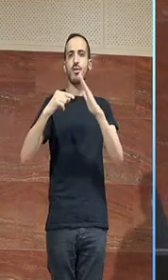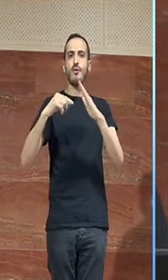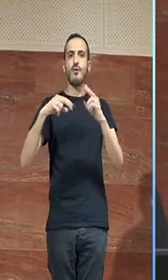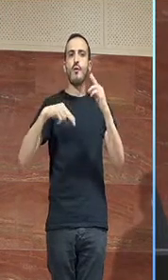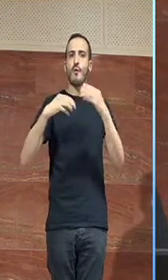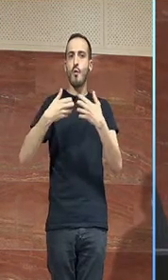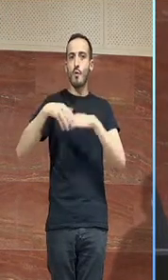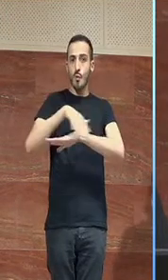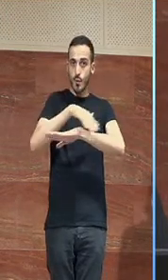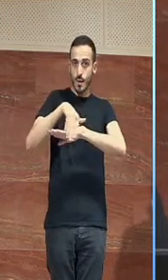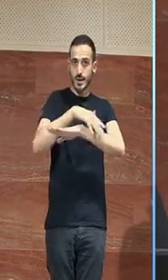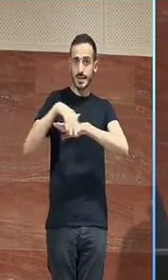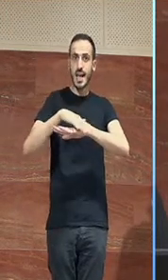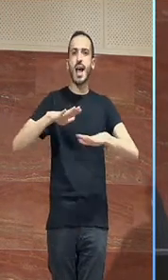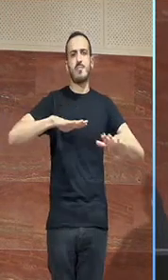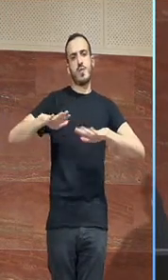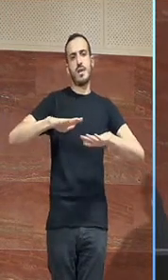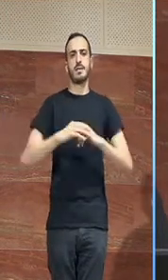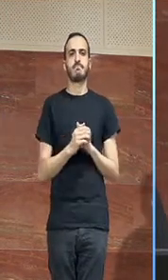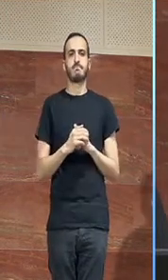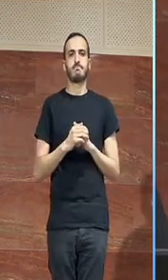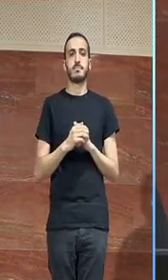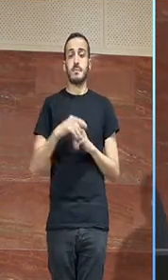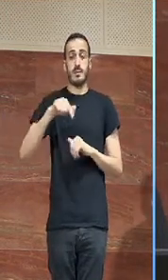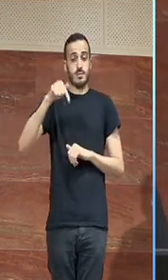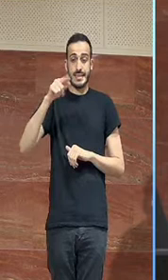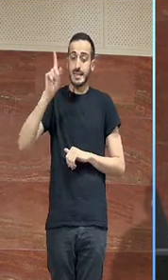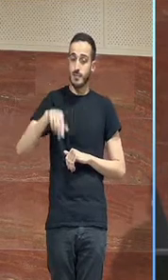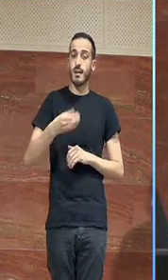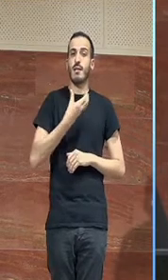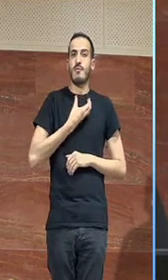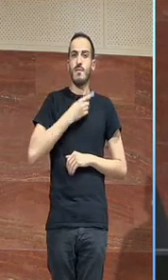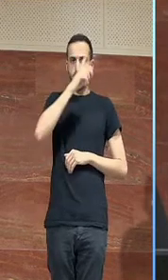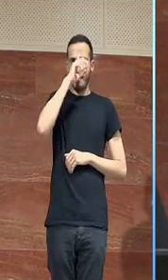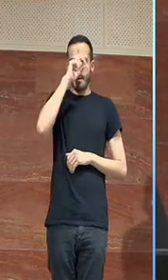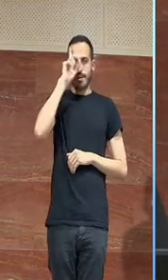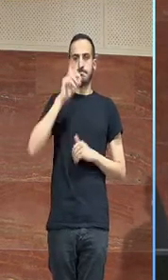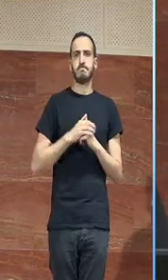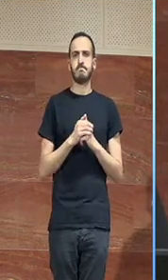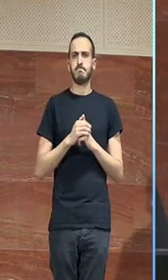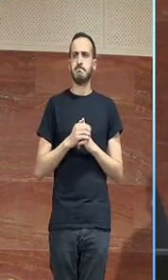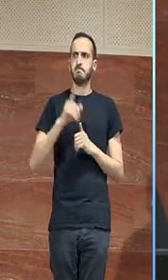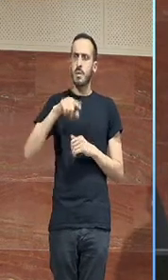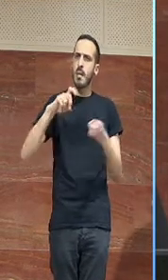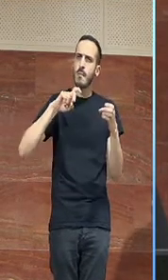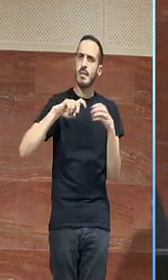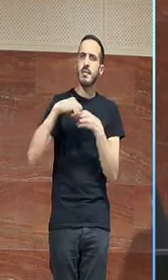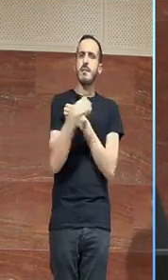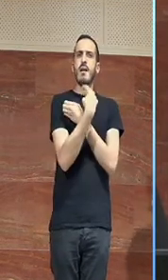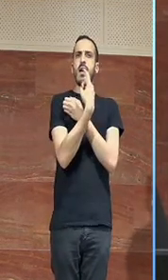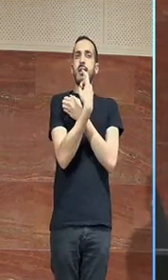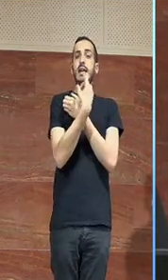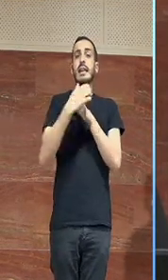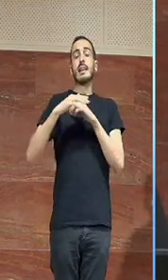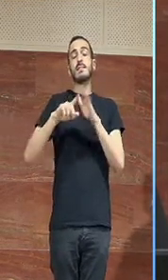la movilidad, los últimos años en el Ayuntamiento de Madrid. Ha participado en el desarrollo de la movilidad